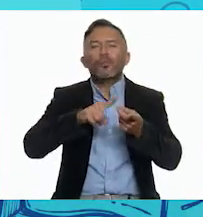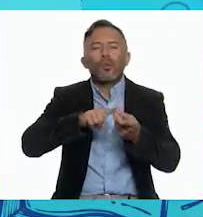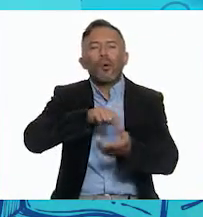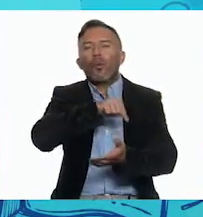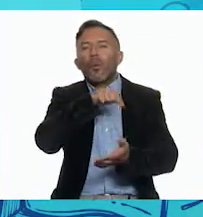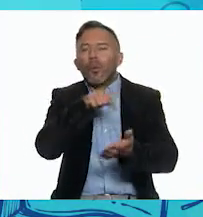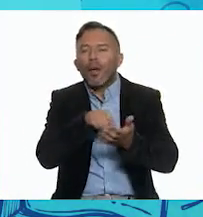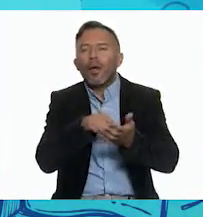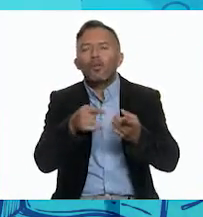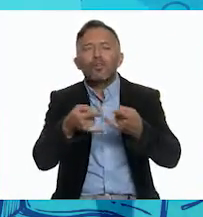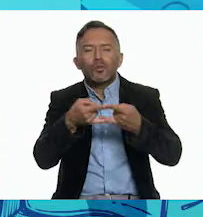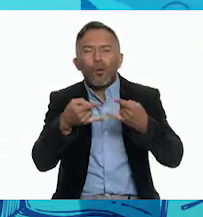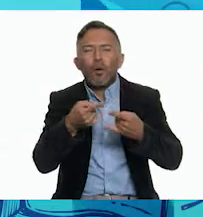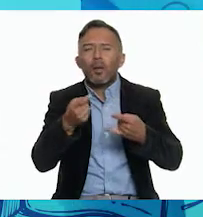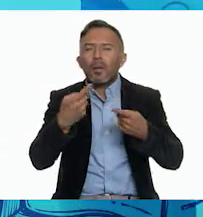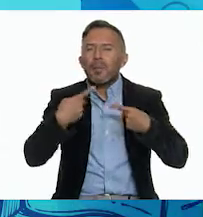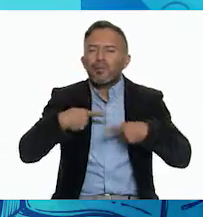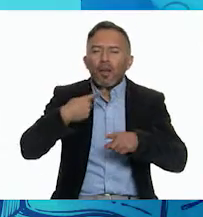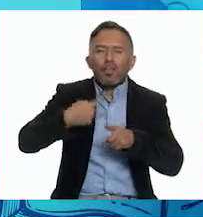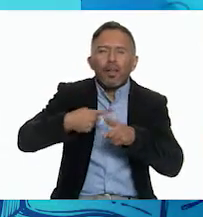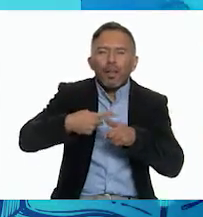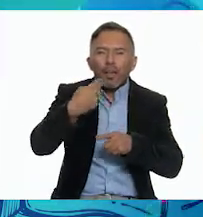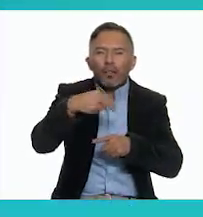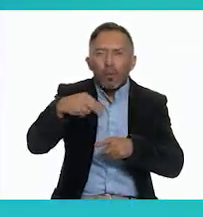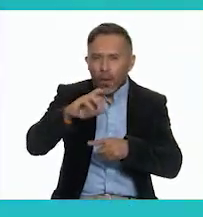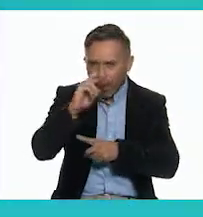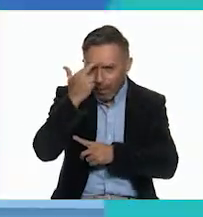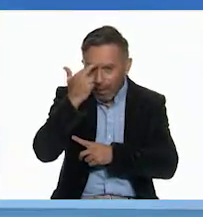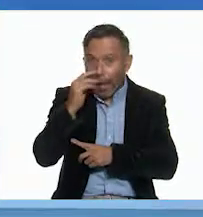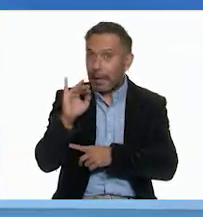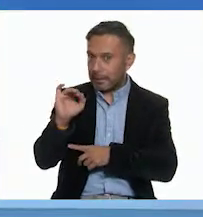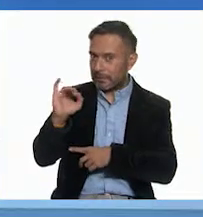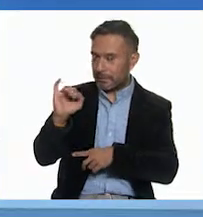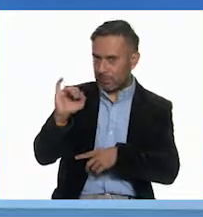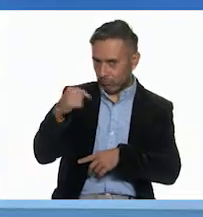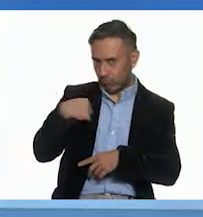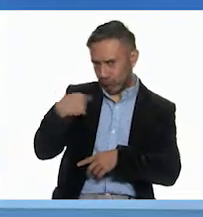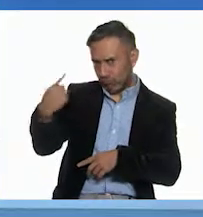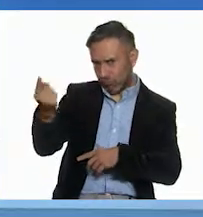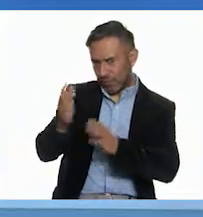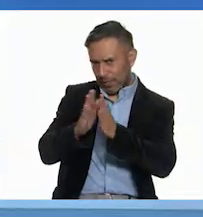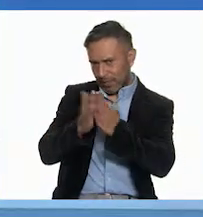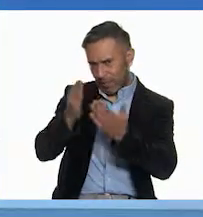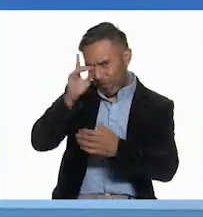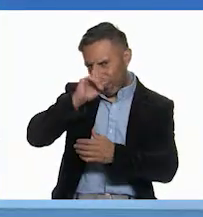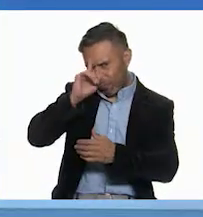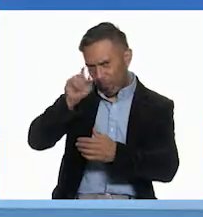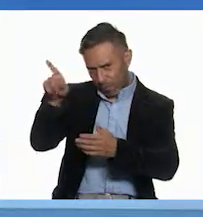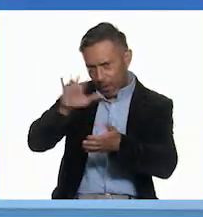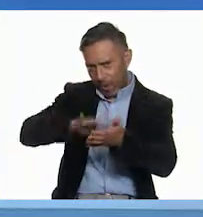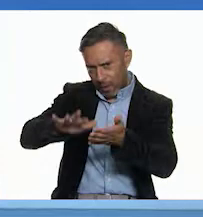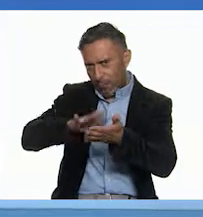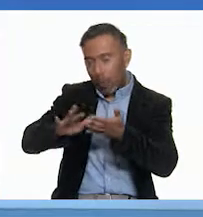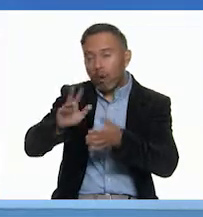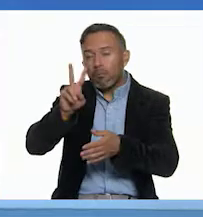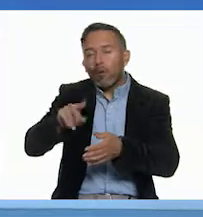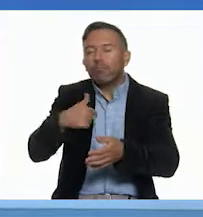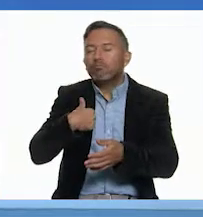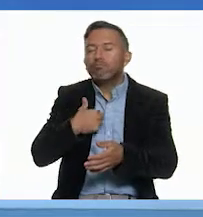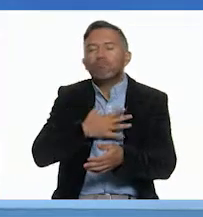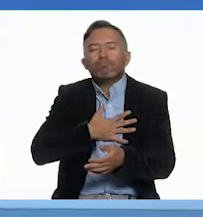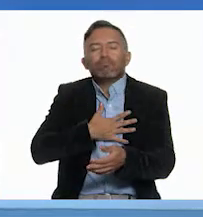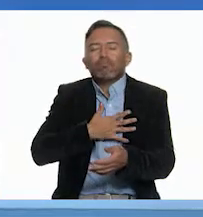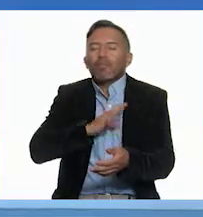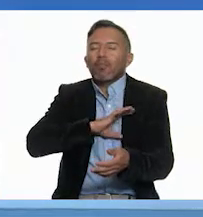historia. Sí, yo le recomendé leer ese libro porque es uno de mis favoritos. Es